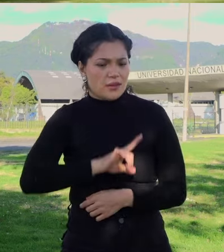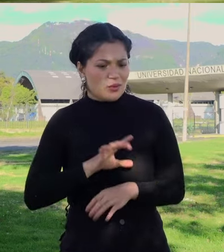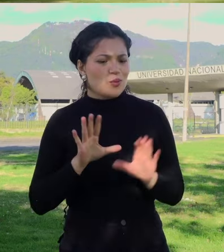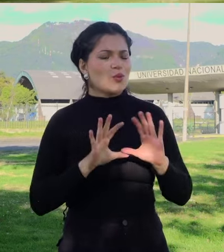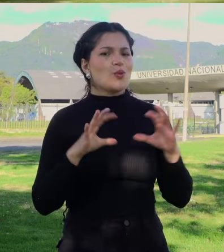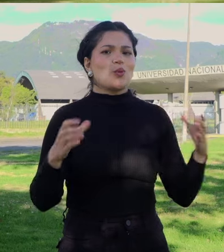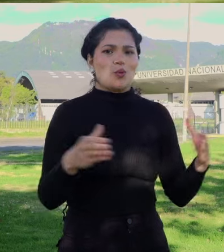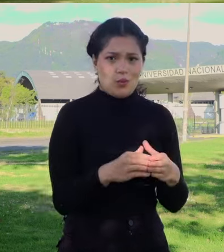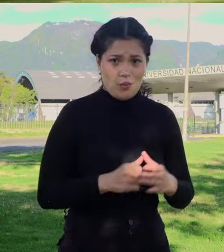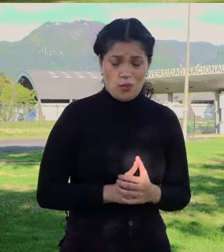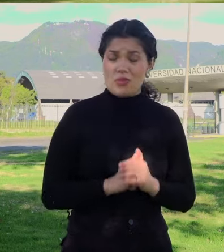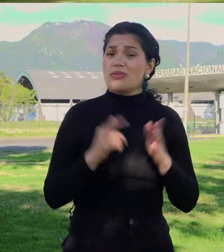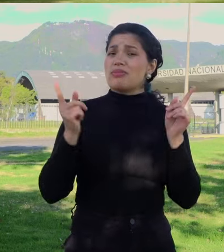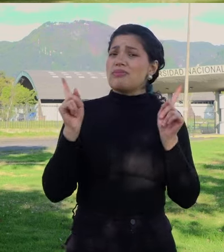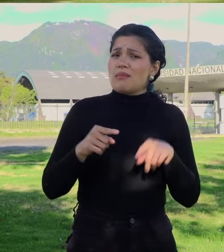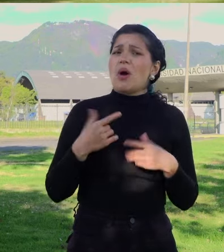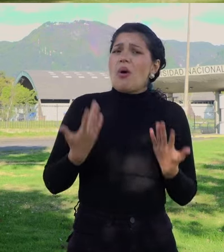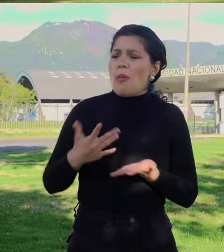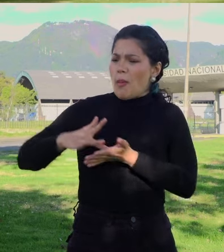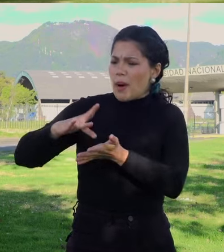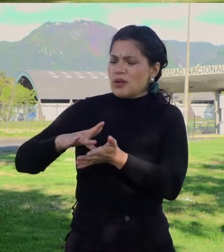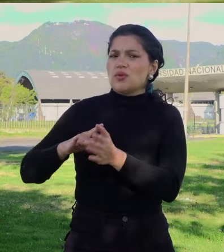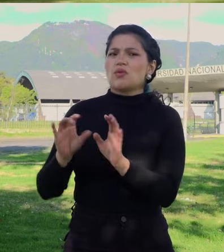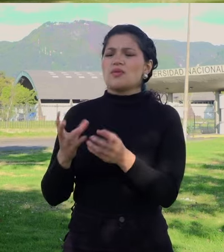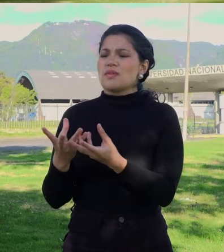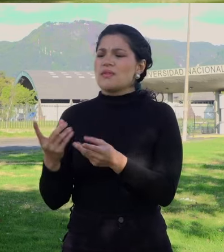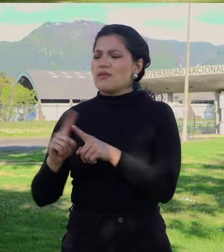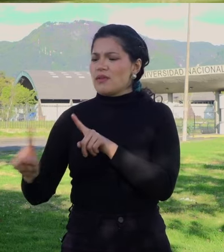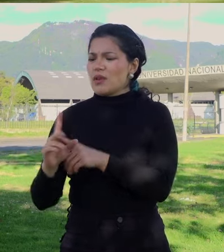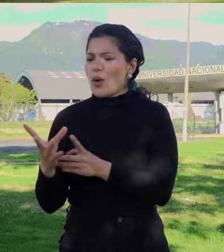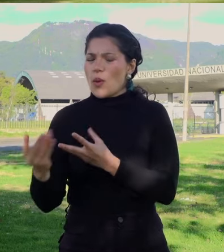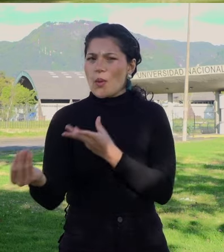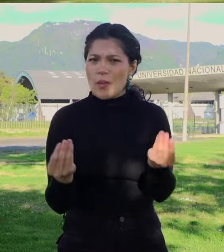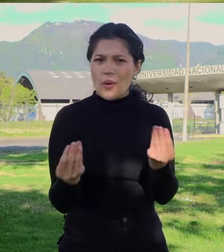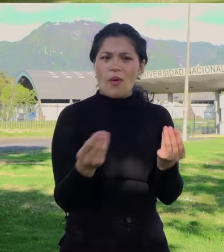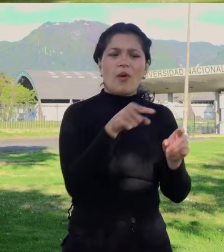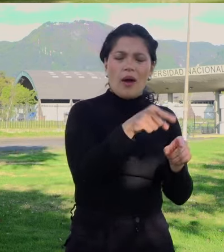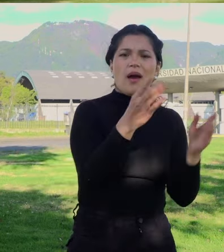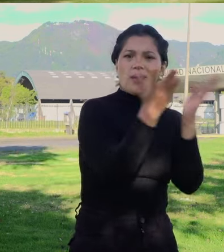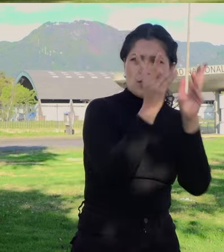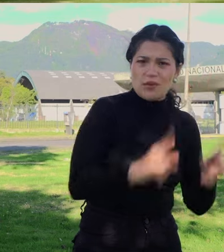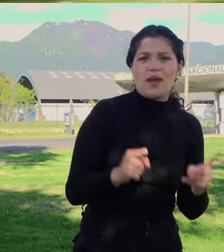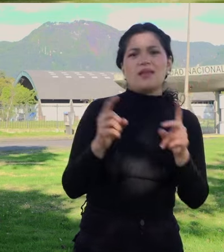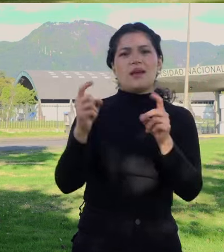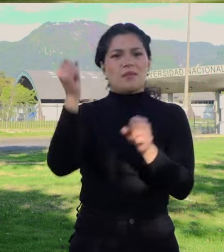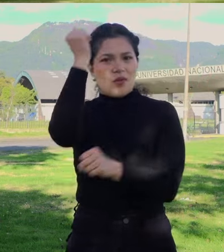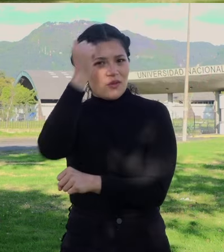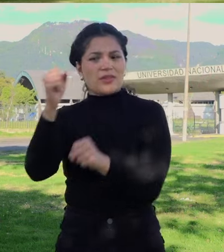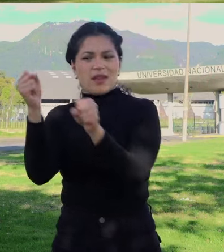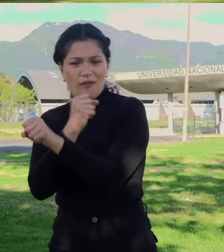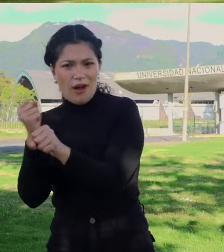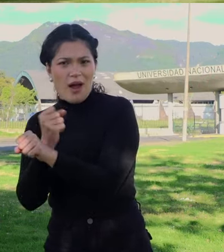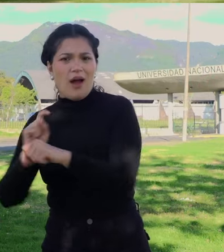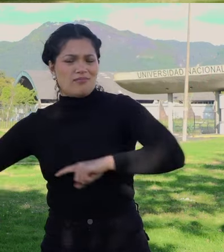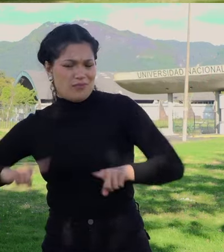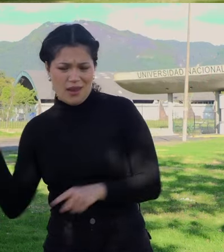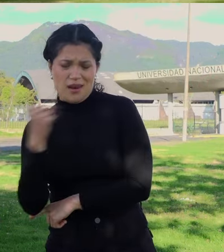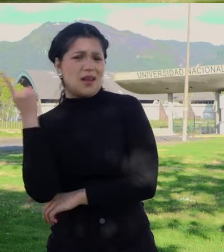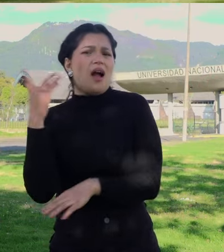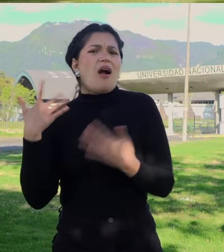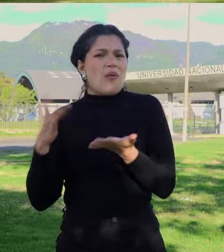cómo participan los estamentos, estudiantes, profesores, trabajadores, en la elección de las autoridades